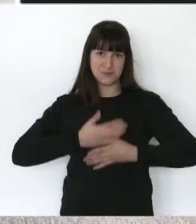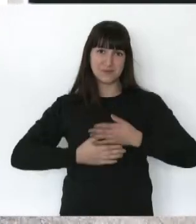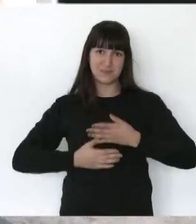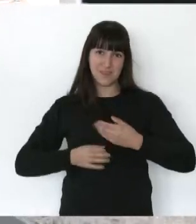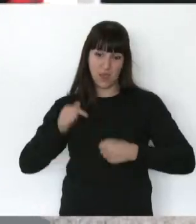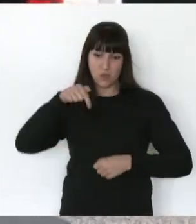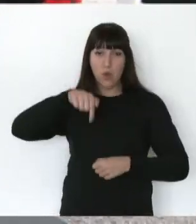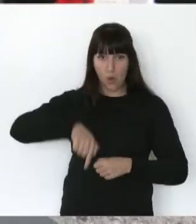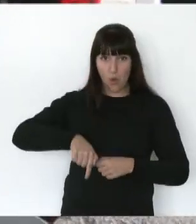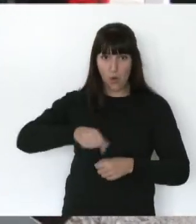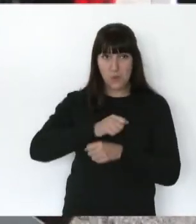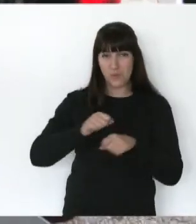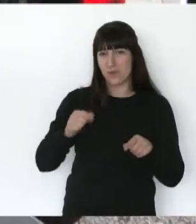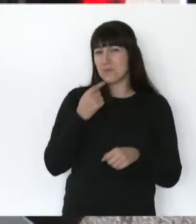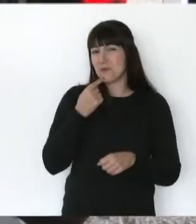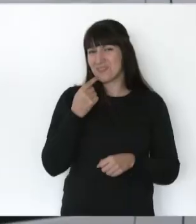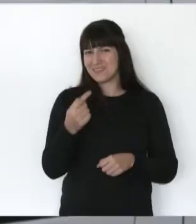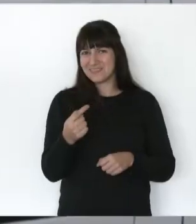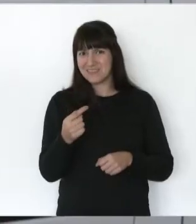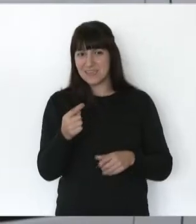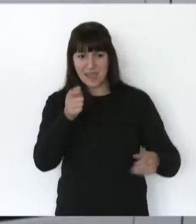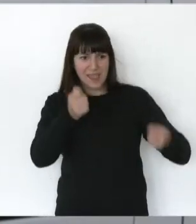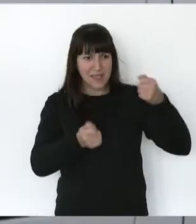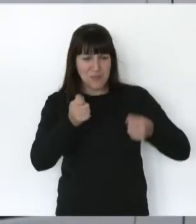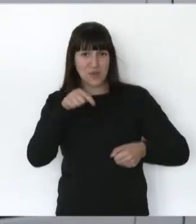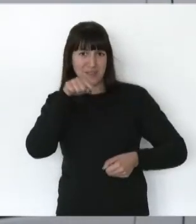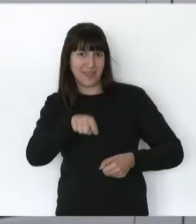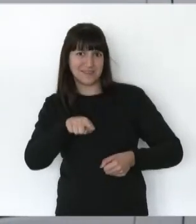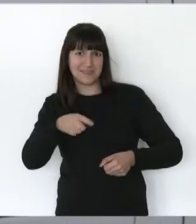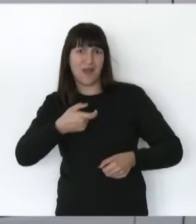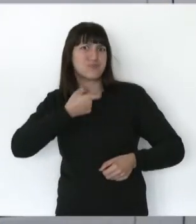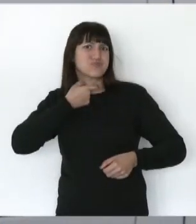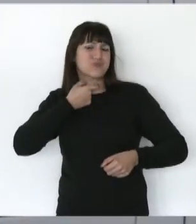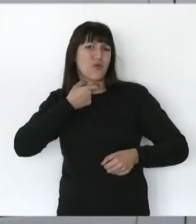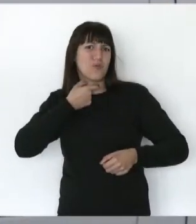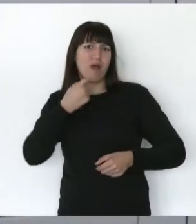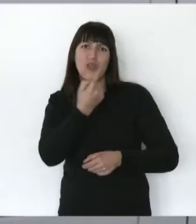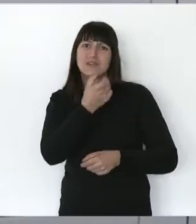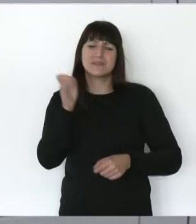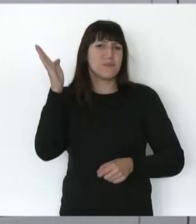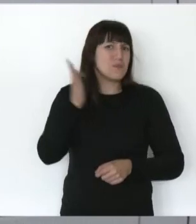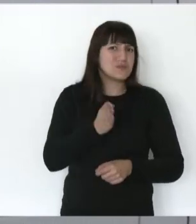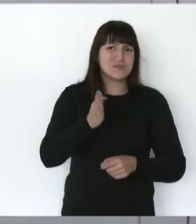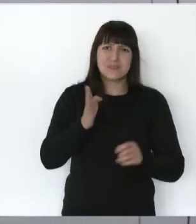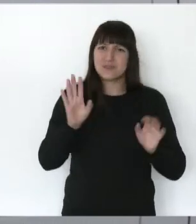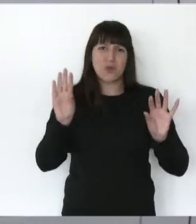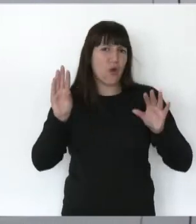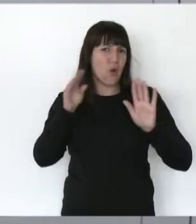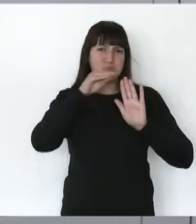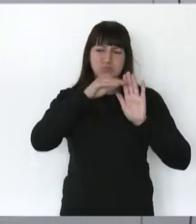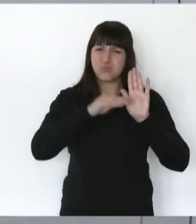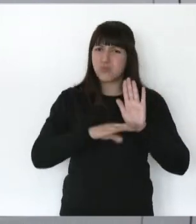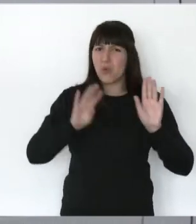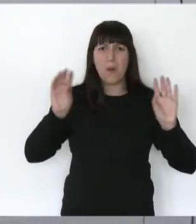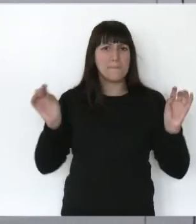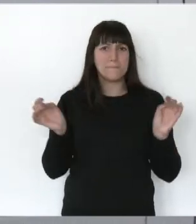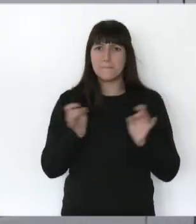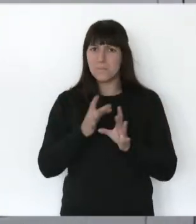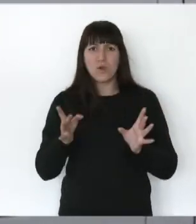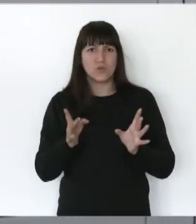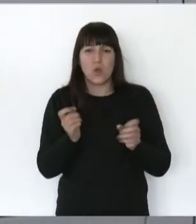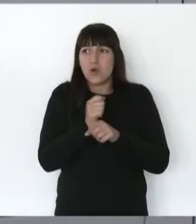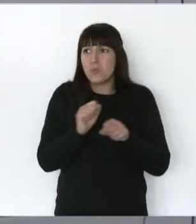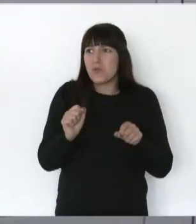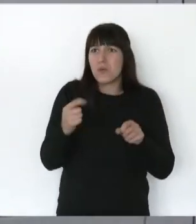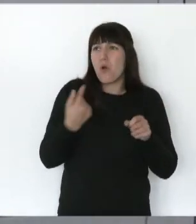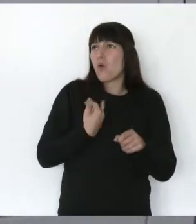de discapacidad. Hoy por hoy podemos decir que el vehículo ya está saturado, que no tenemos lugar para agregar